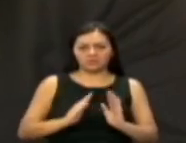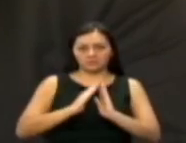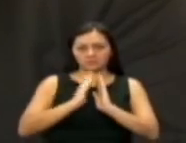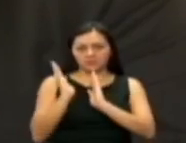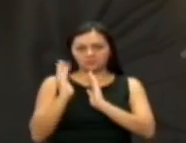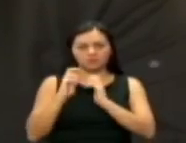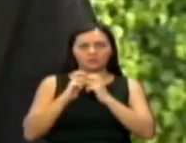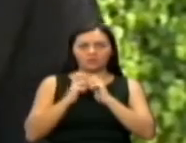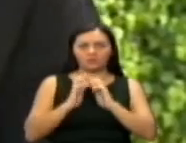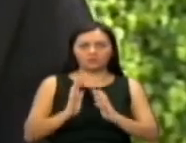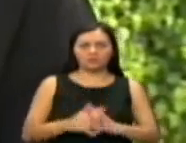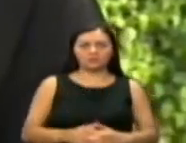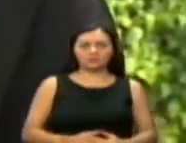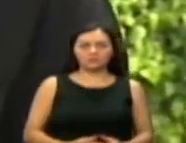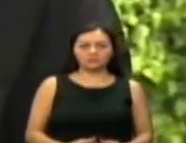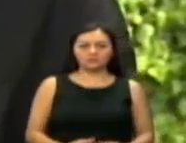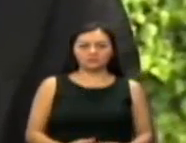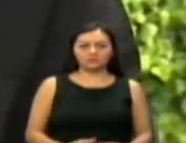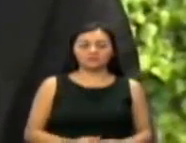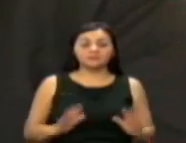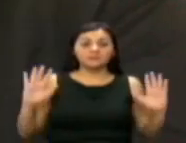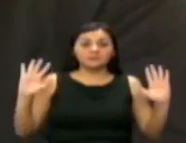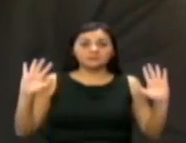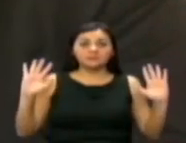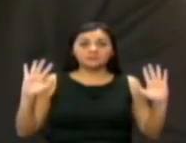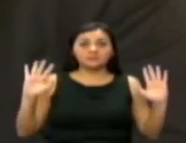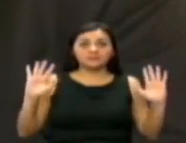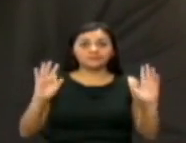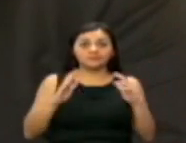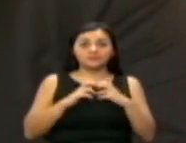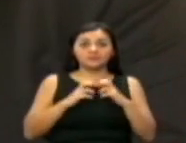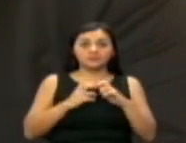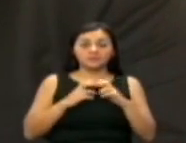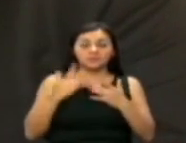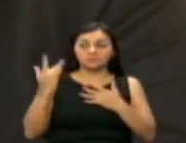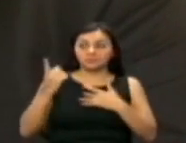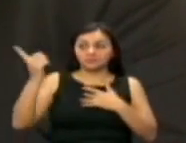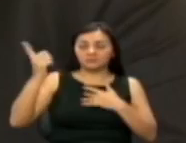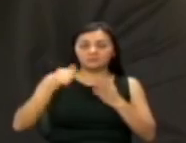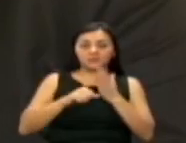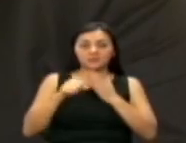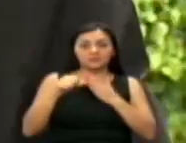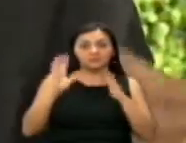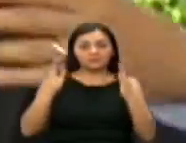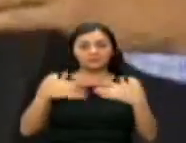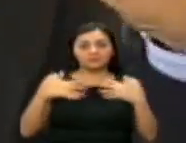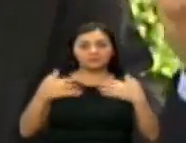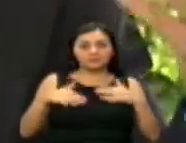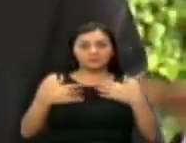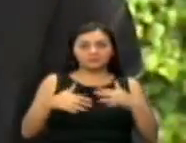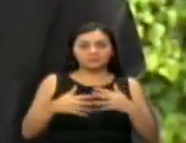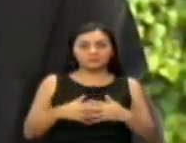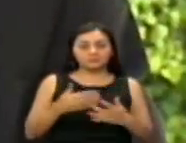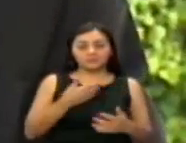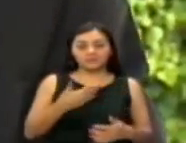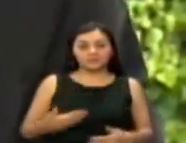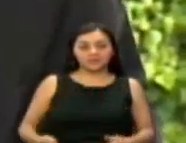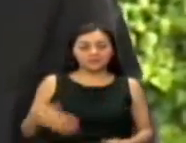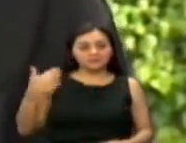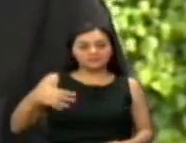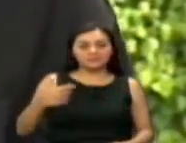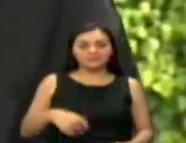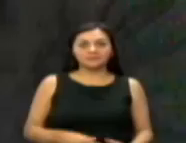no hay problema por ustedes, ¿no? Bueno, señor presidente. Porque lo que me están esperando son los ministros, entonces esas son las canonjías de ser presidente. Señor